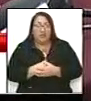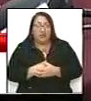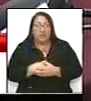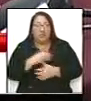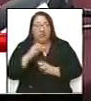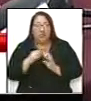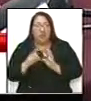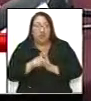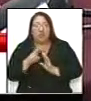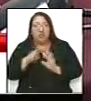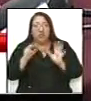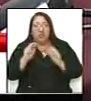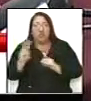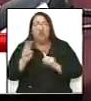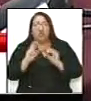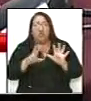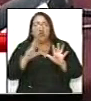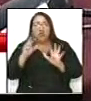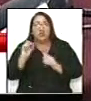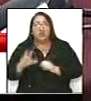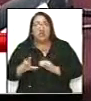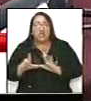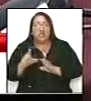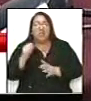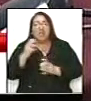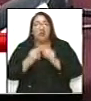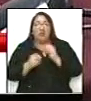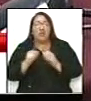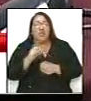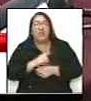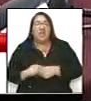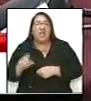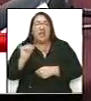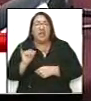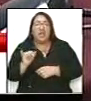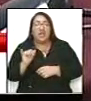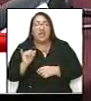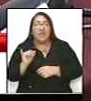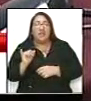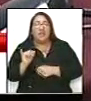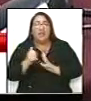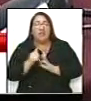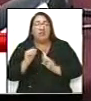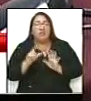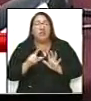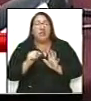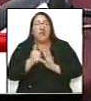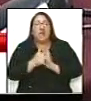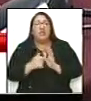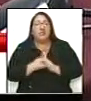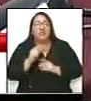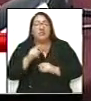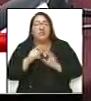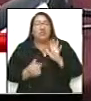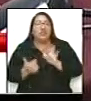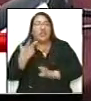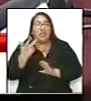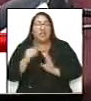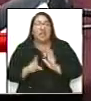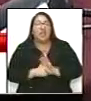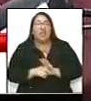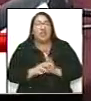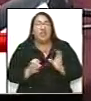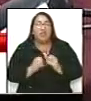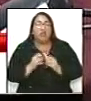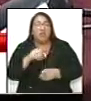ley 2287 plantea modificar el literal I del artículo 107, del artículo 113 de la Ley Orgánica